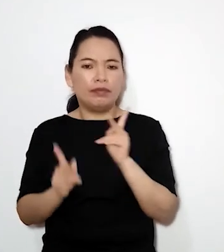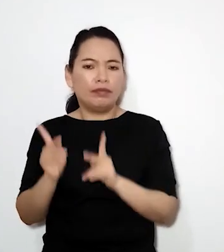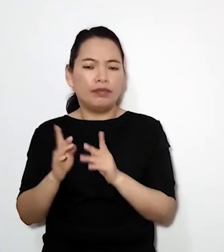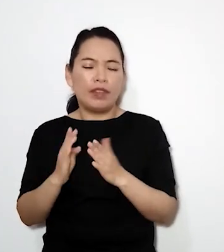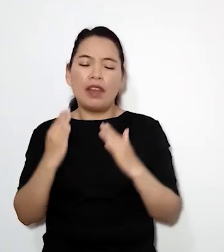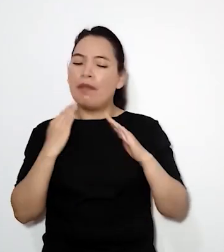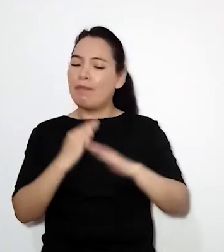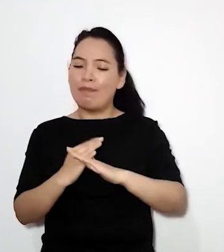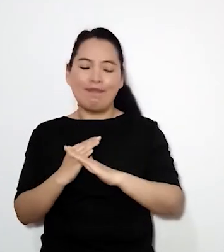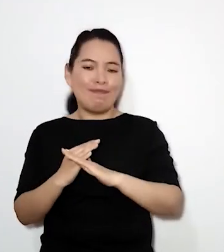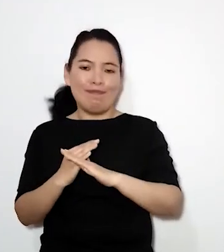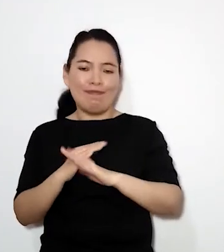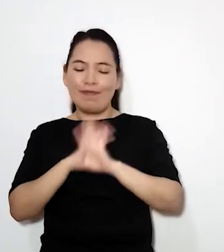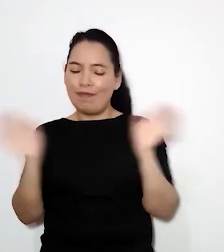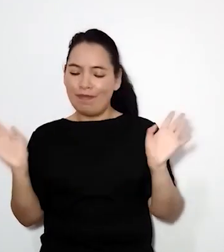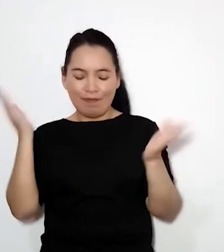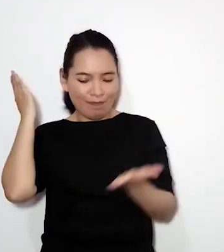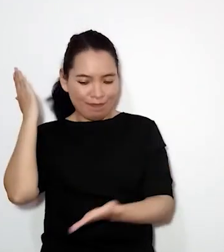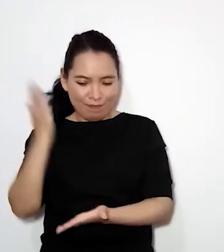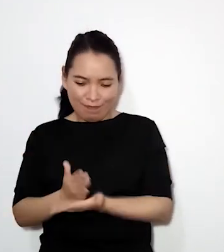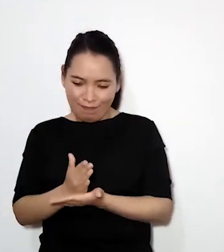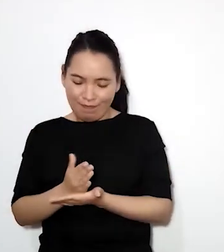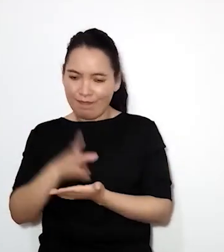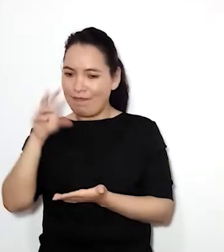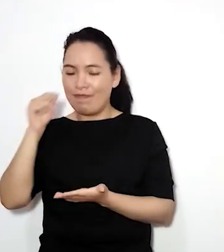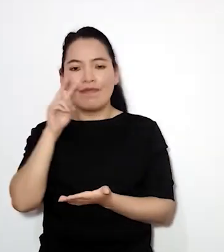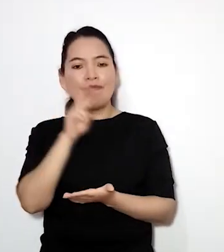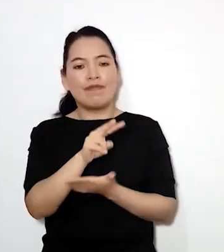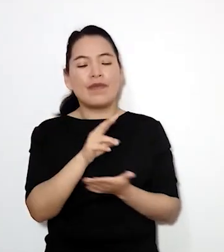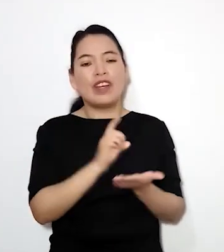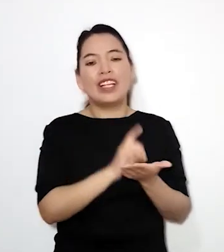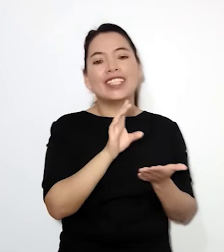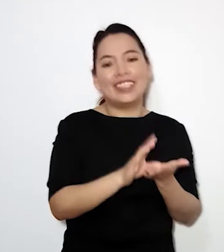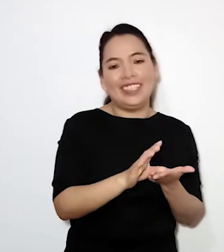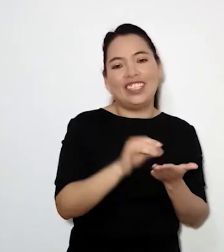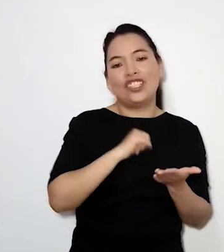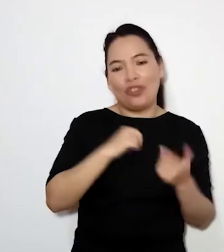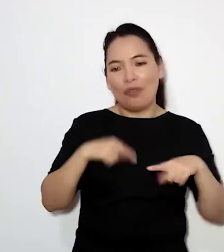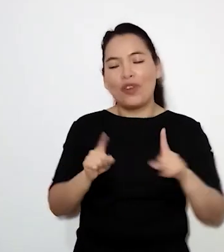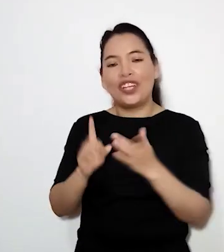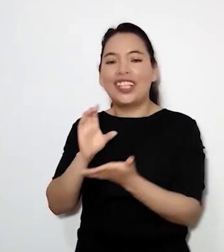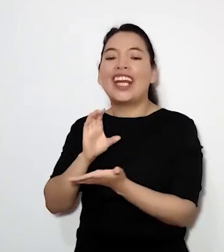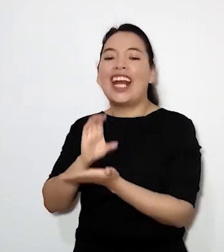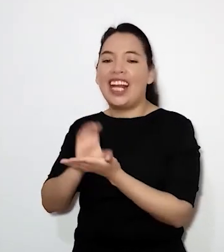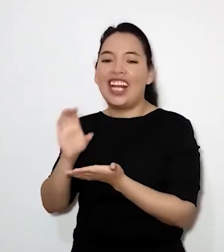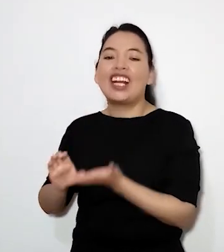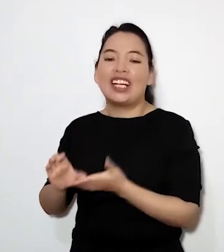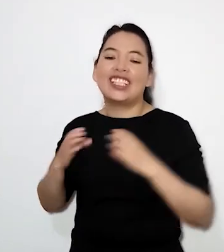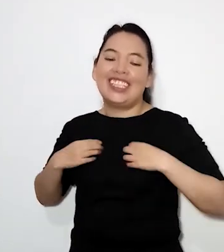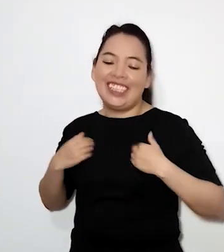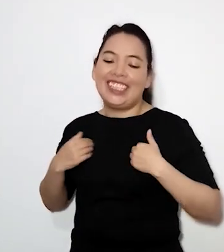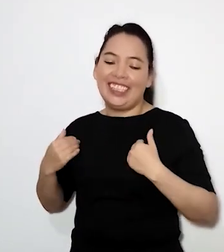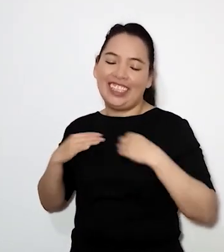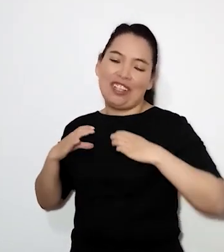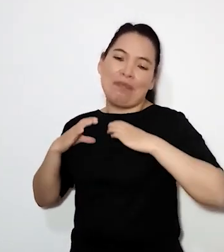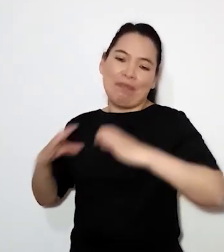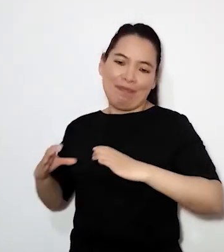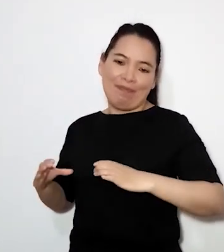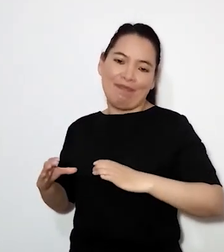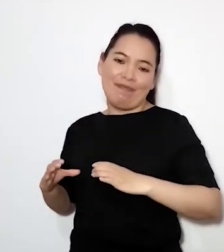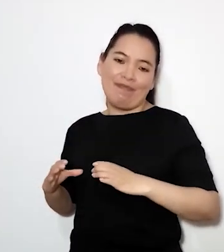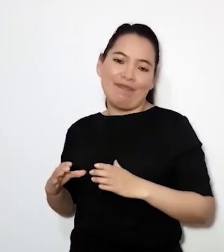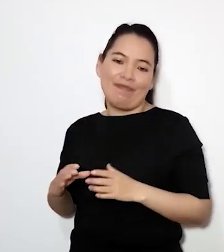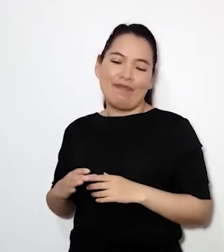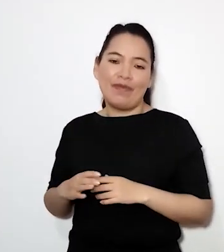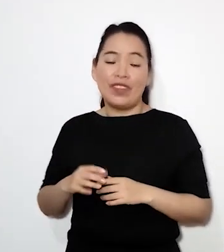voy con la discapacidad a la escuela, voy con mi capacidad a la escuela. Y que no se nos olvide la gente que se nos está olvidando. Las mujeres,